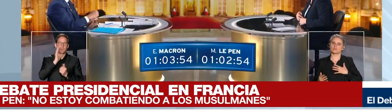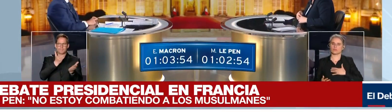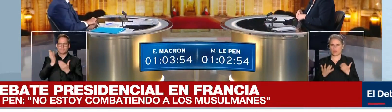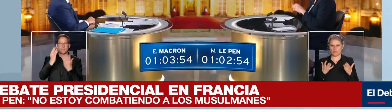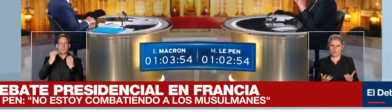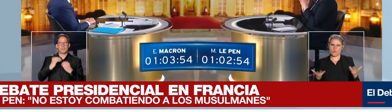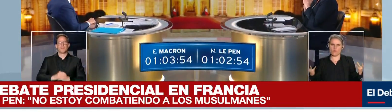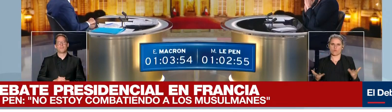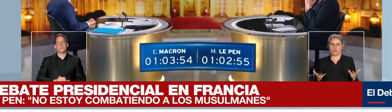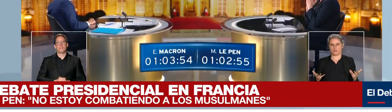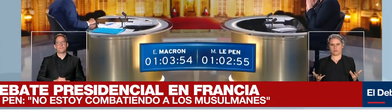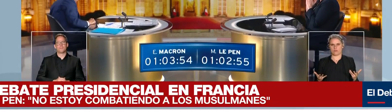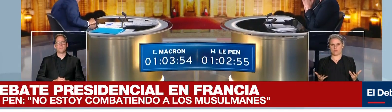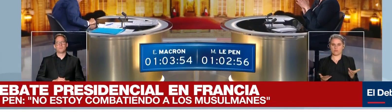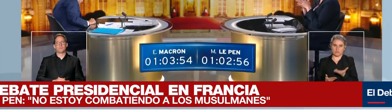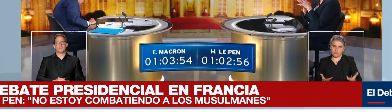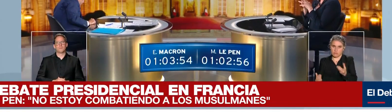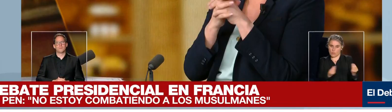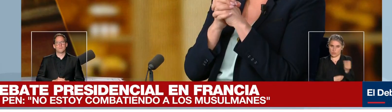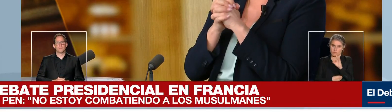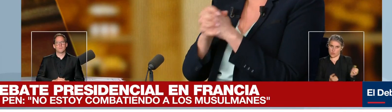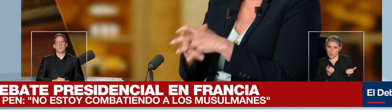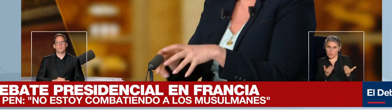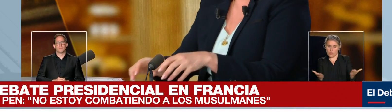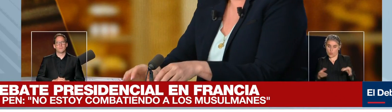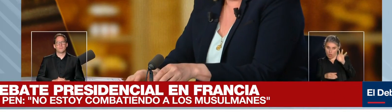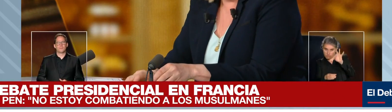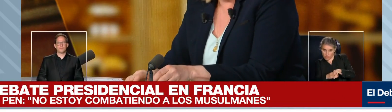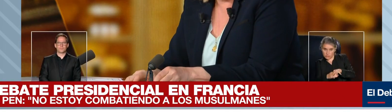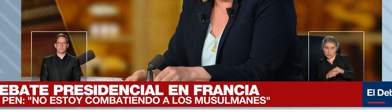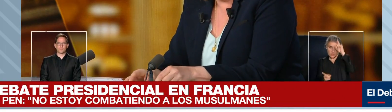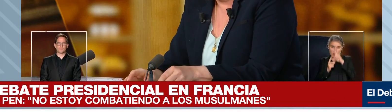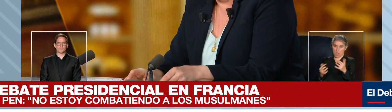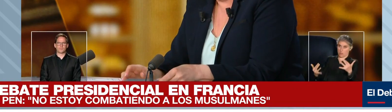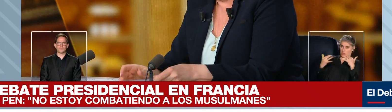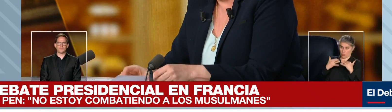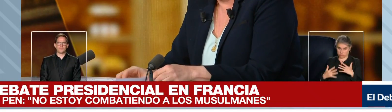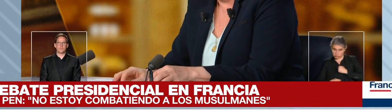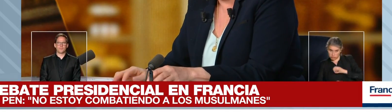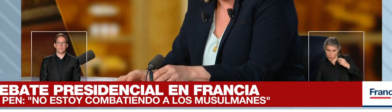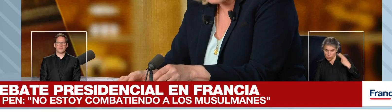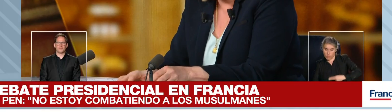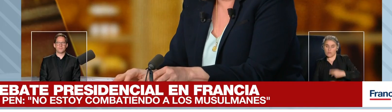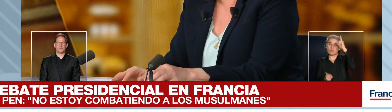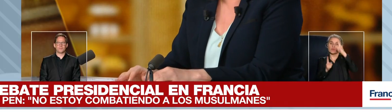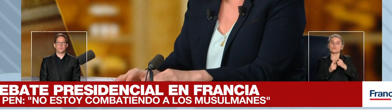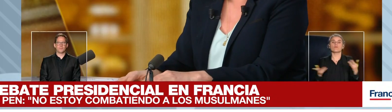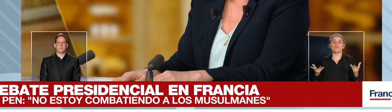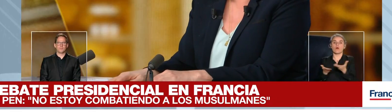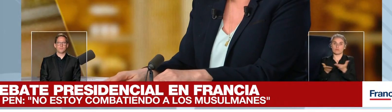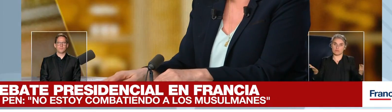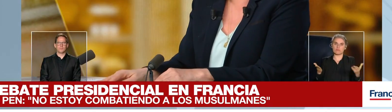Marine Le Pen. Lo que yo quiero es presentarle a los franceses un referendo sobre la inmigración. Este referendo sobre